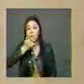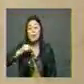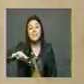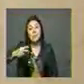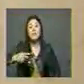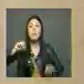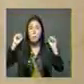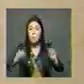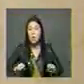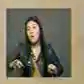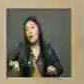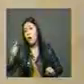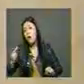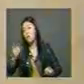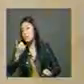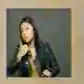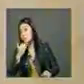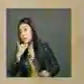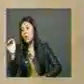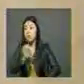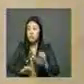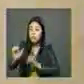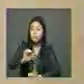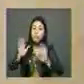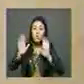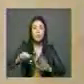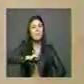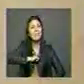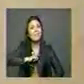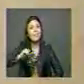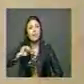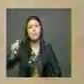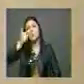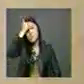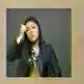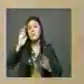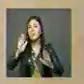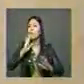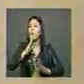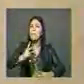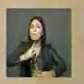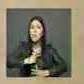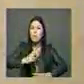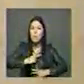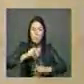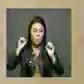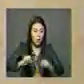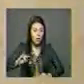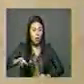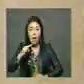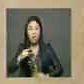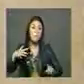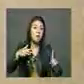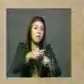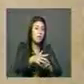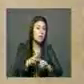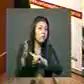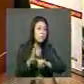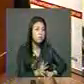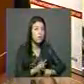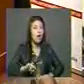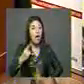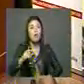puede estar defendiendo derechos fundamentales propios de aquellos que se pueden vulnerar con ocasión